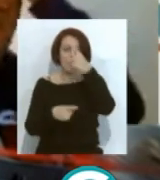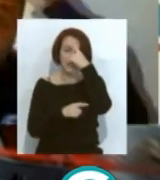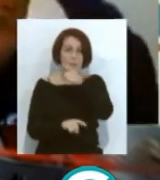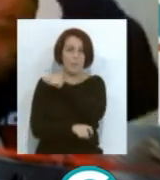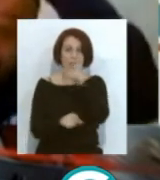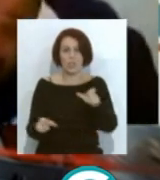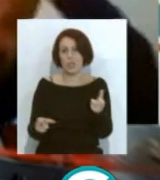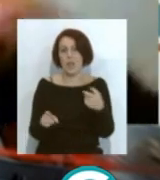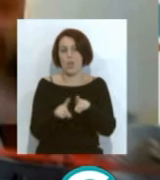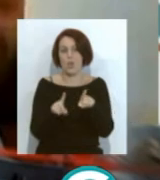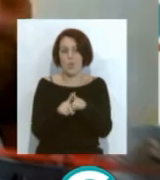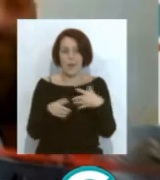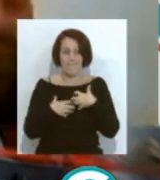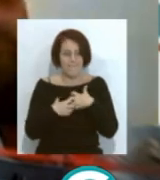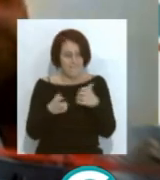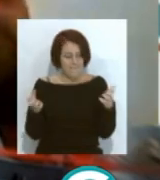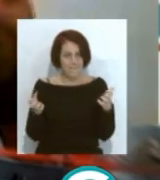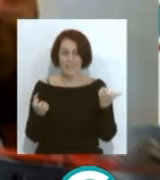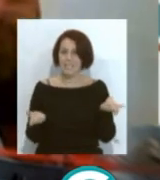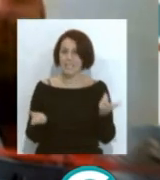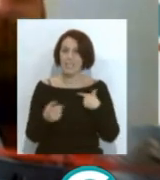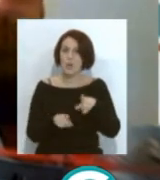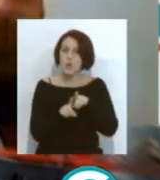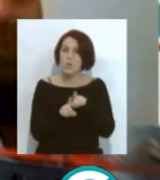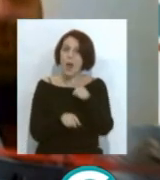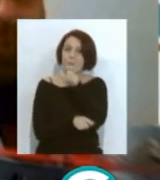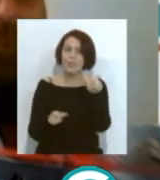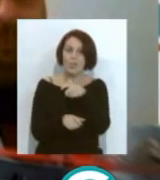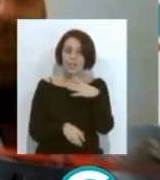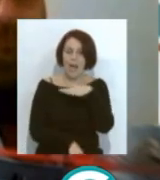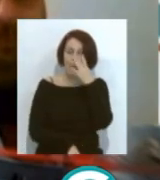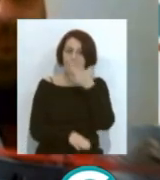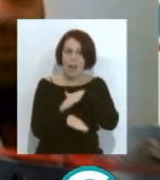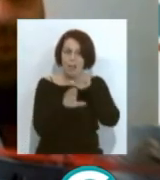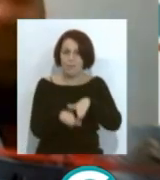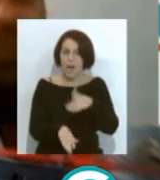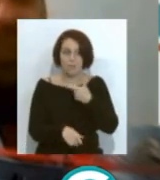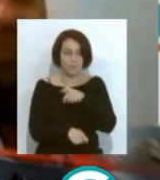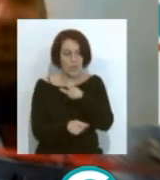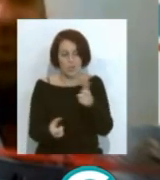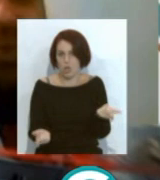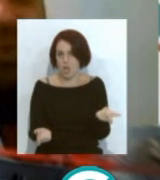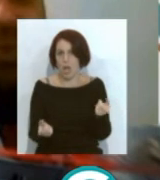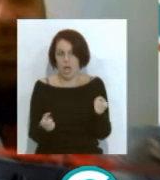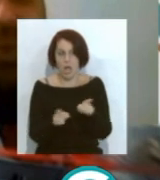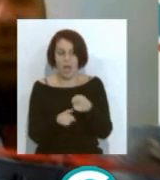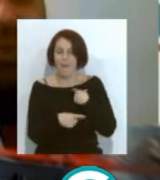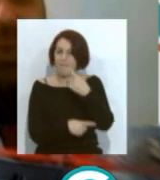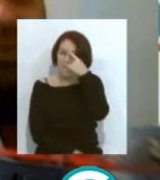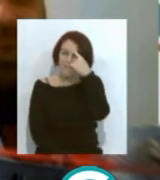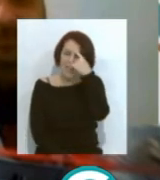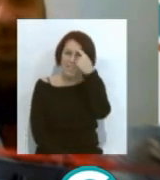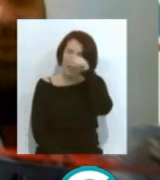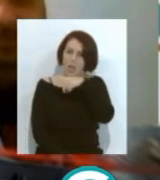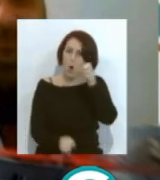que la gente está un poco con las carnes abiertas, ¿no? Igual que los carnavaleros, el aficionado también echa mucho de menos el saber que no va a haber